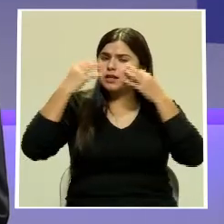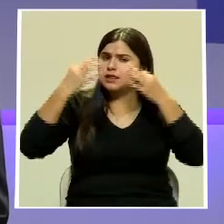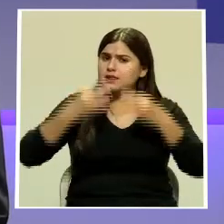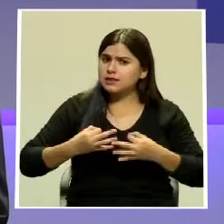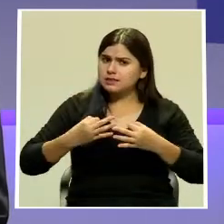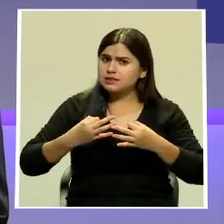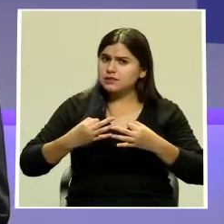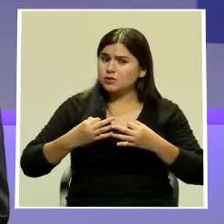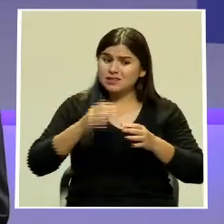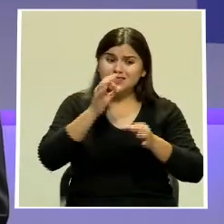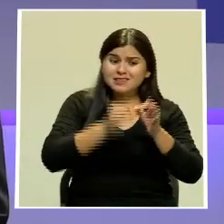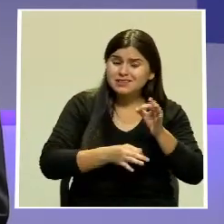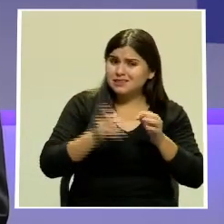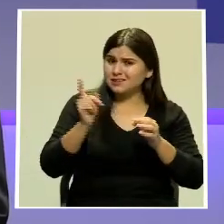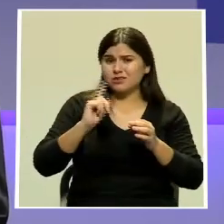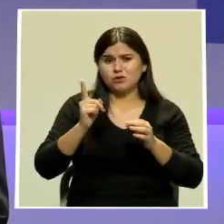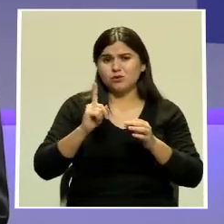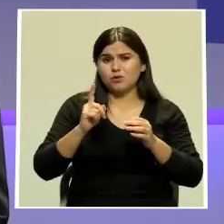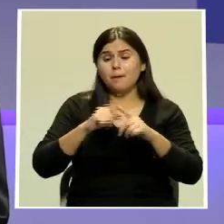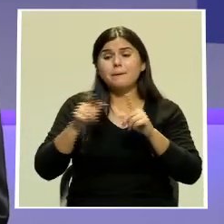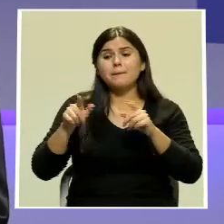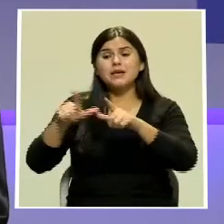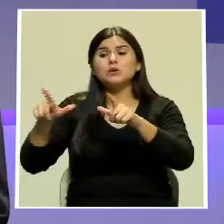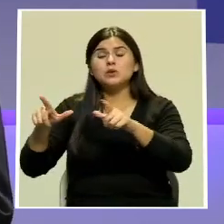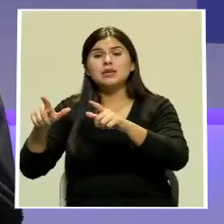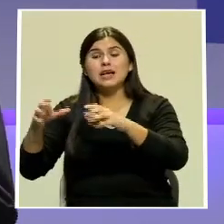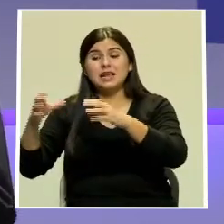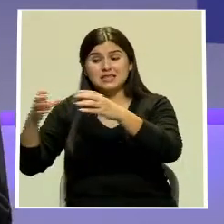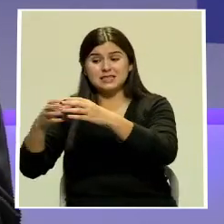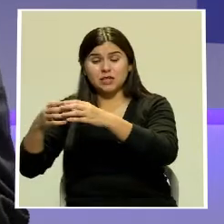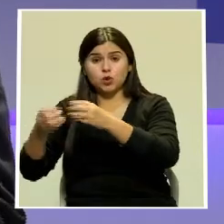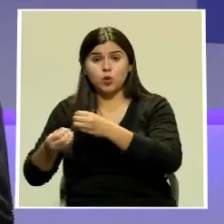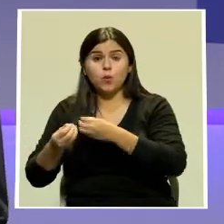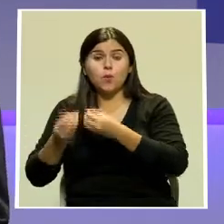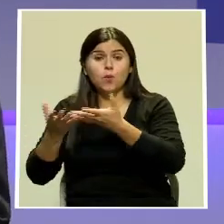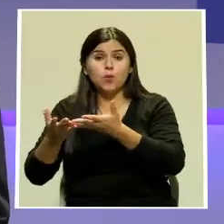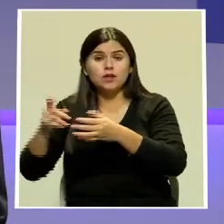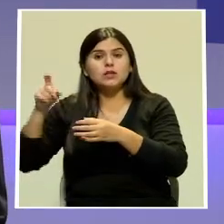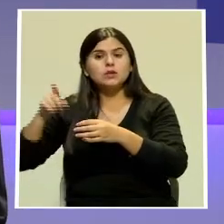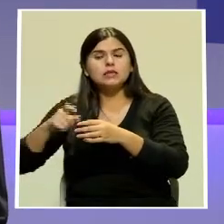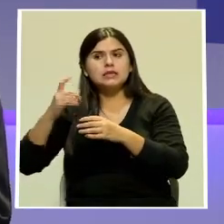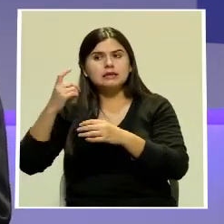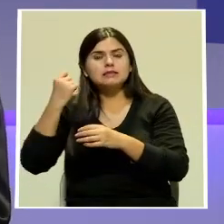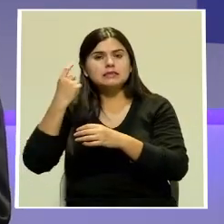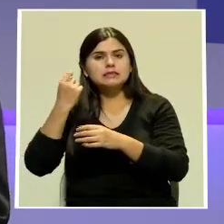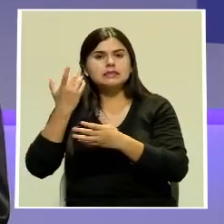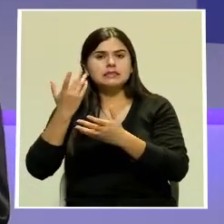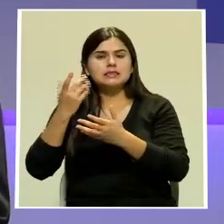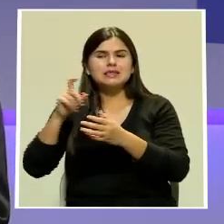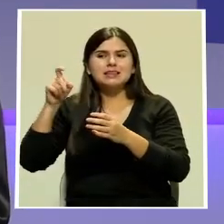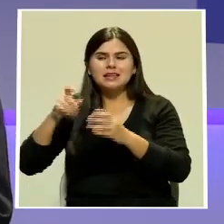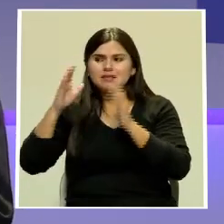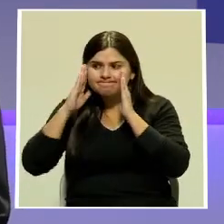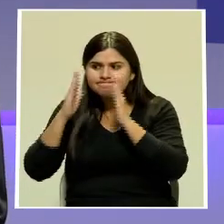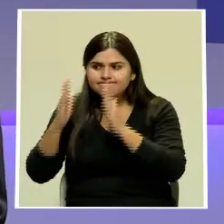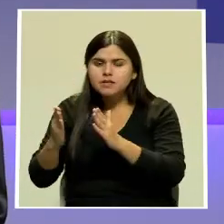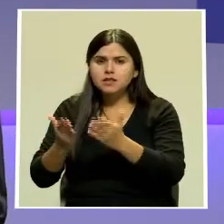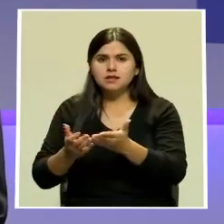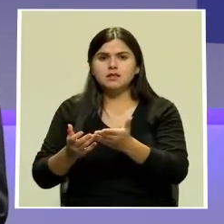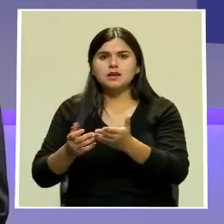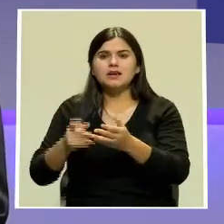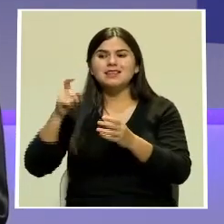van a ser sencillas, pero también que el sector público tiene que entender para poder aplicar mucho más. El sector privado tiene que también sumarse a